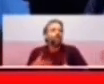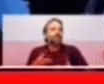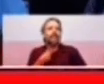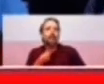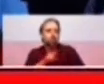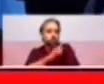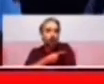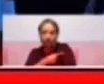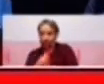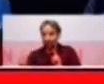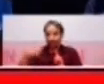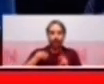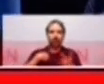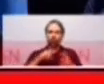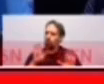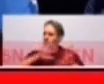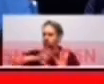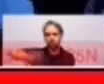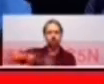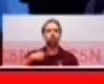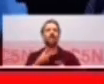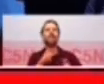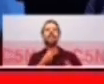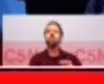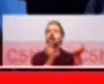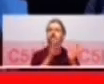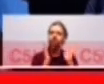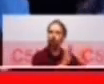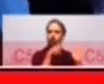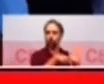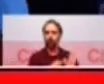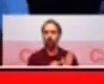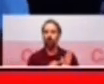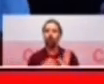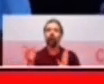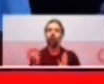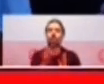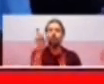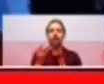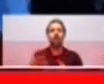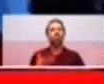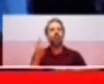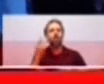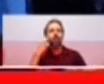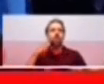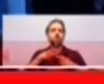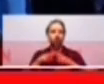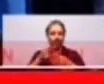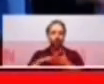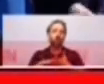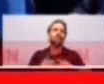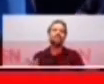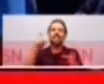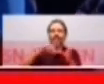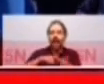mentido no tiempo Bueno ahí está el tema cuánto tiempo bueno no lo sé porque recién Mariano decía para mí es un plazo corto yo coincido que acá hay una